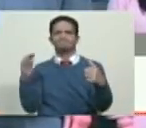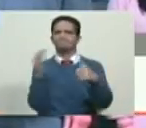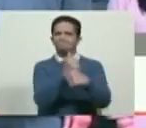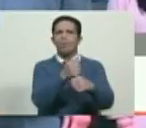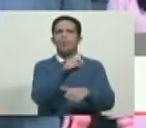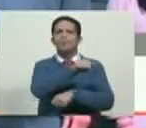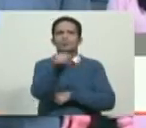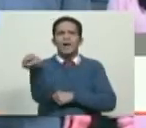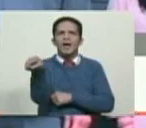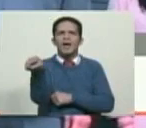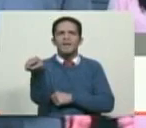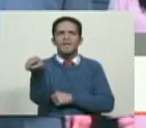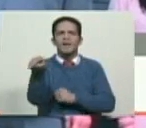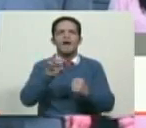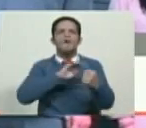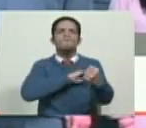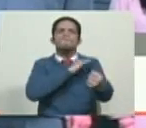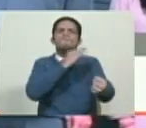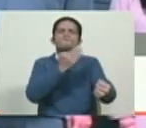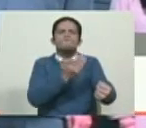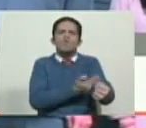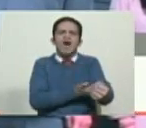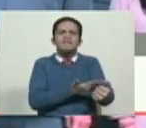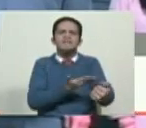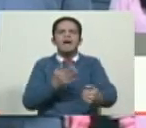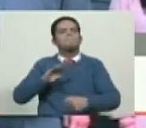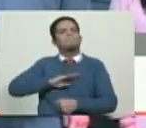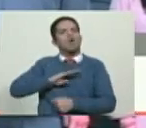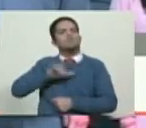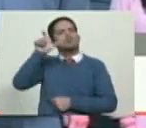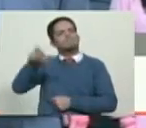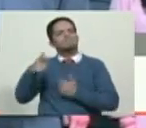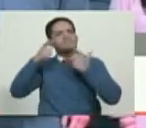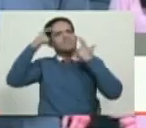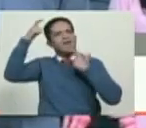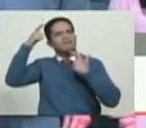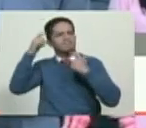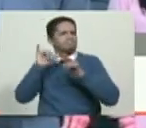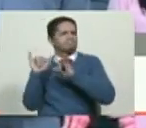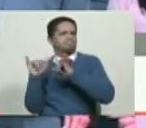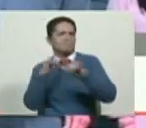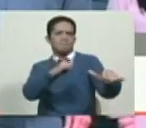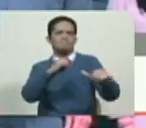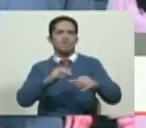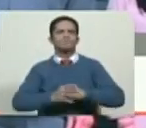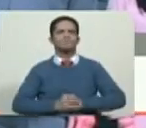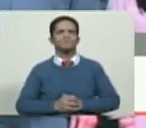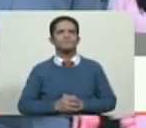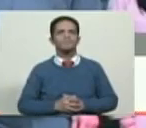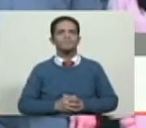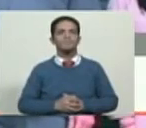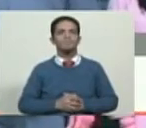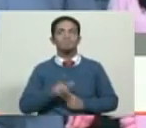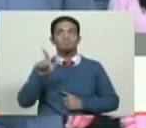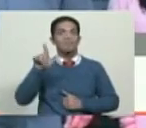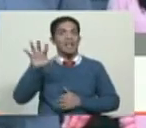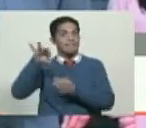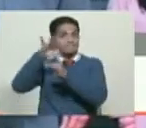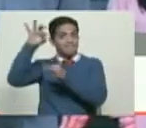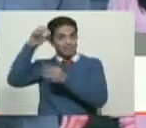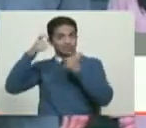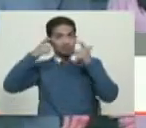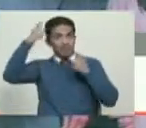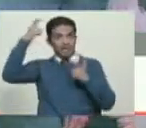patria, la fuerza de nuestro comandante supremo Hugo Chávez y su espíritu incansable en